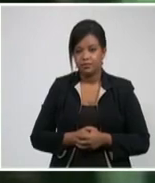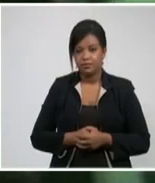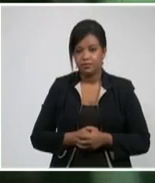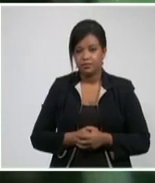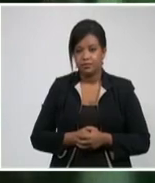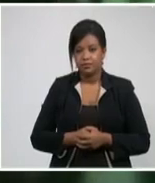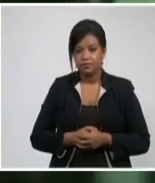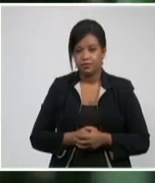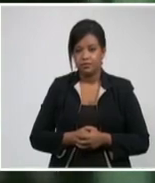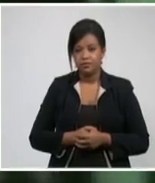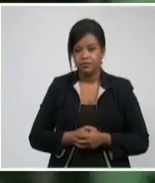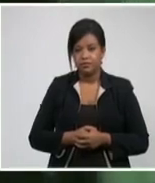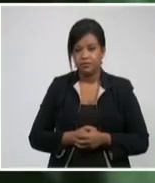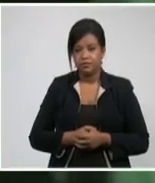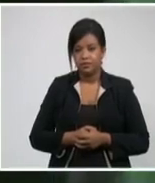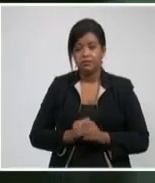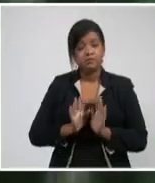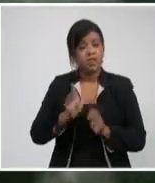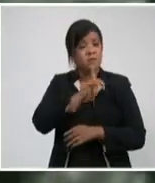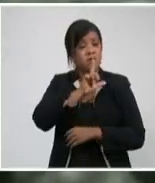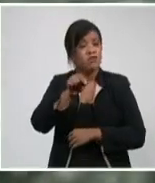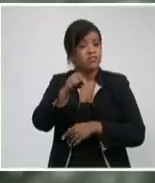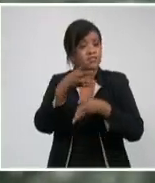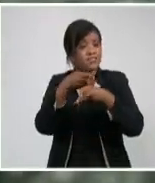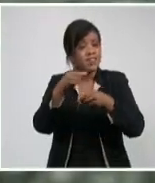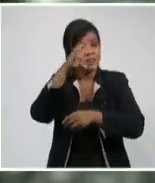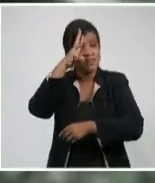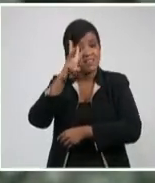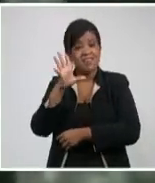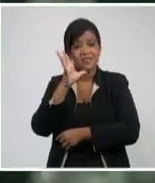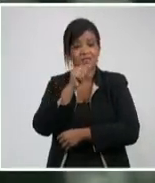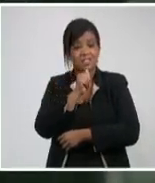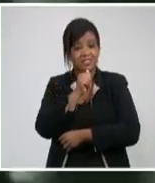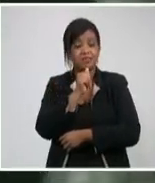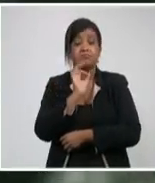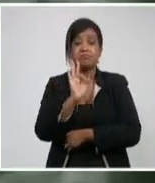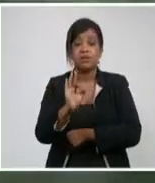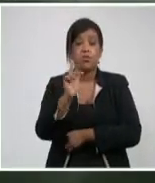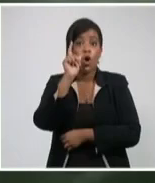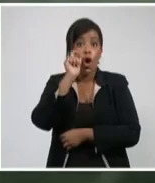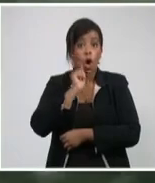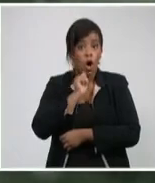mexicana bonita. Talento y valentía le sobraban para